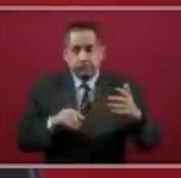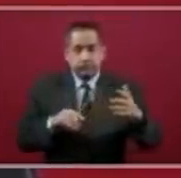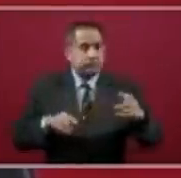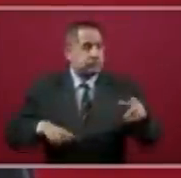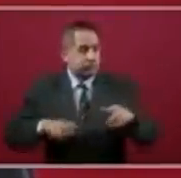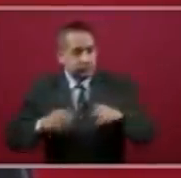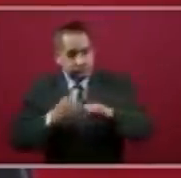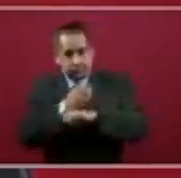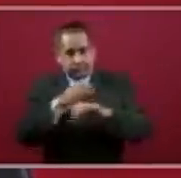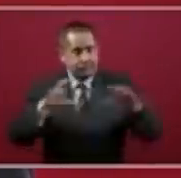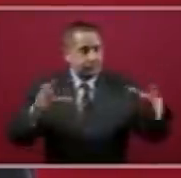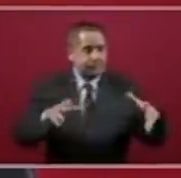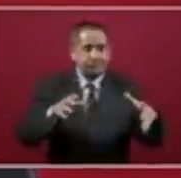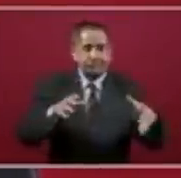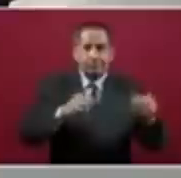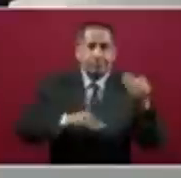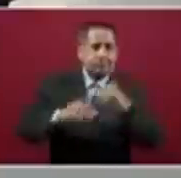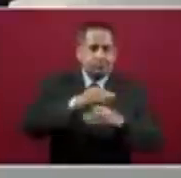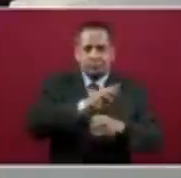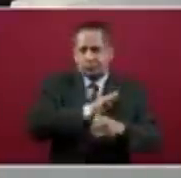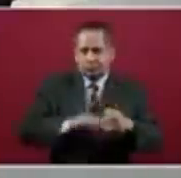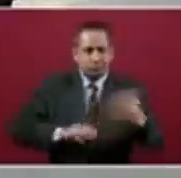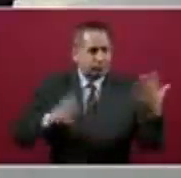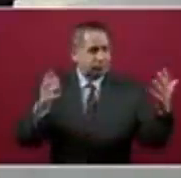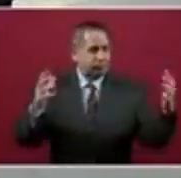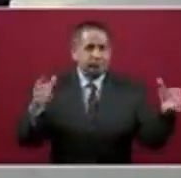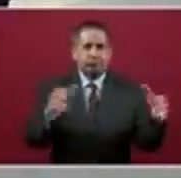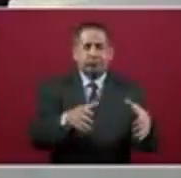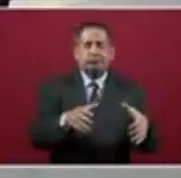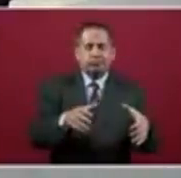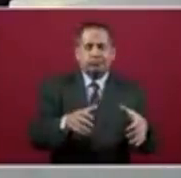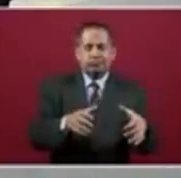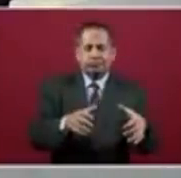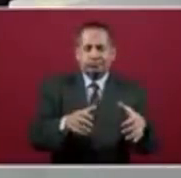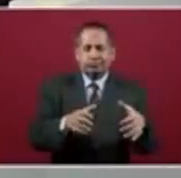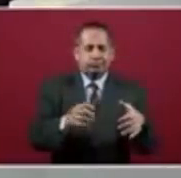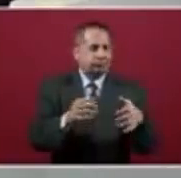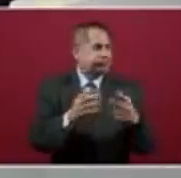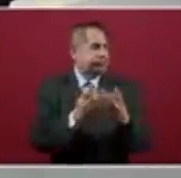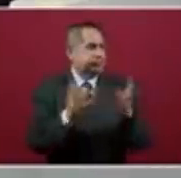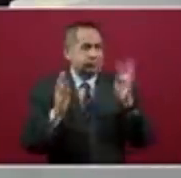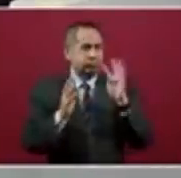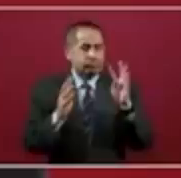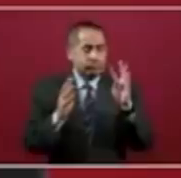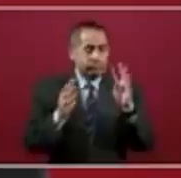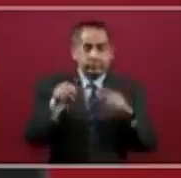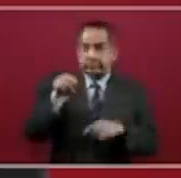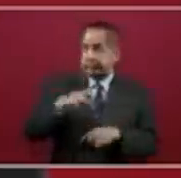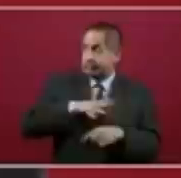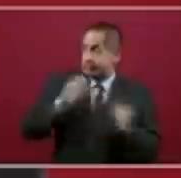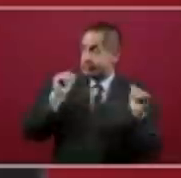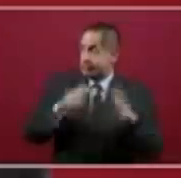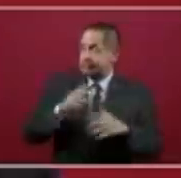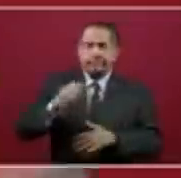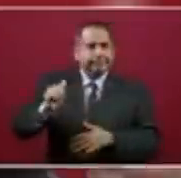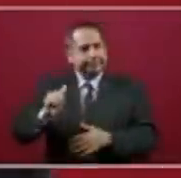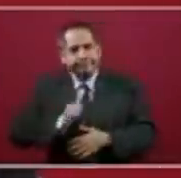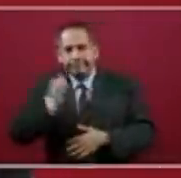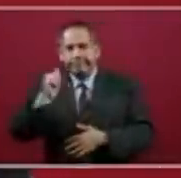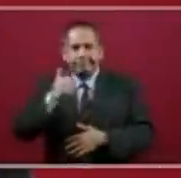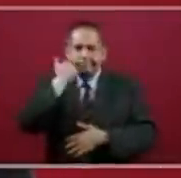gobiernos estatales, los gobiernos municipales, los medios de información, pues